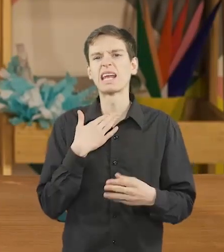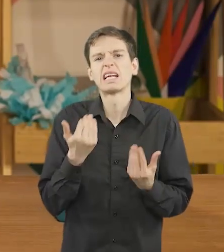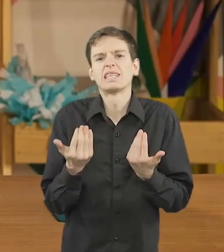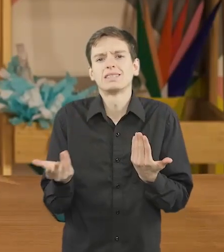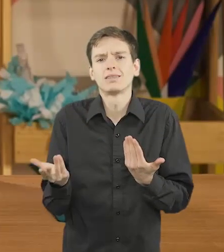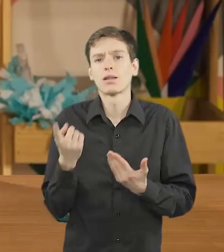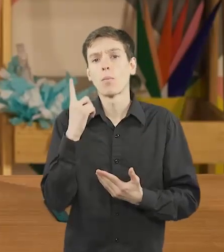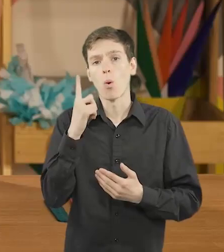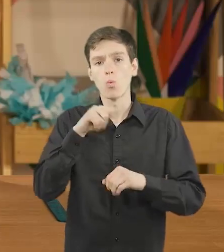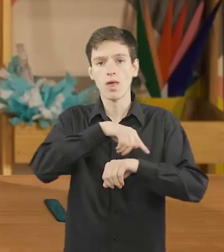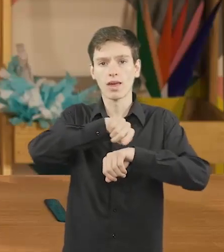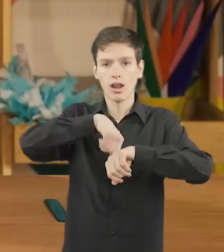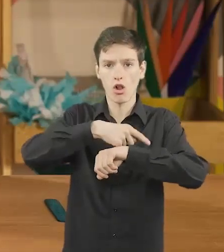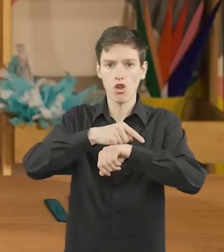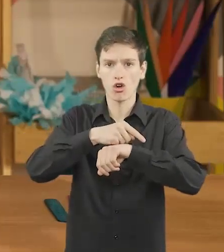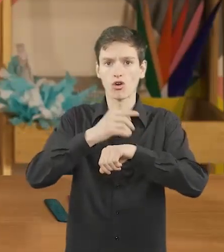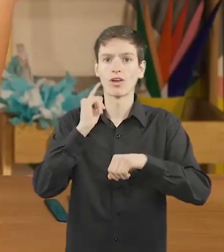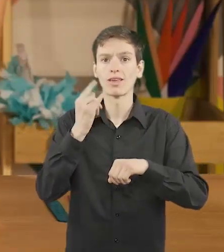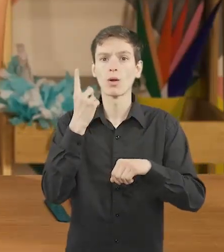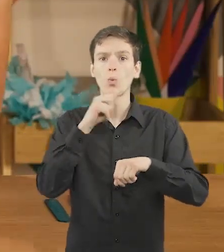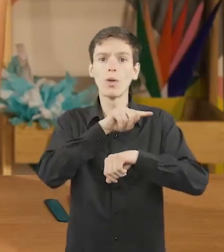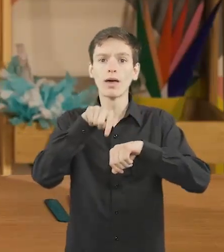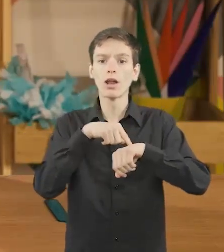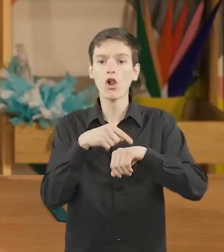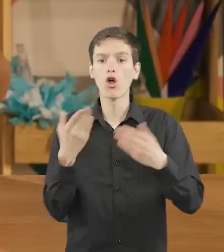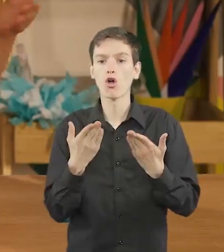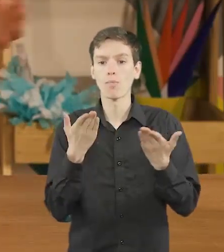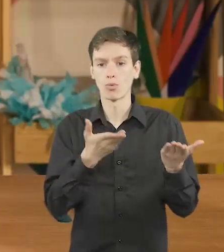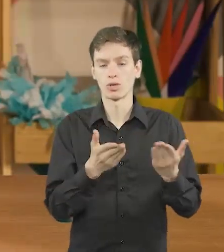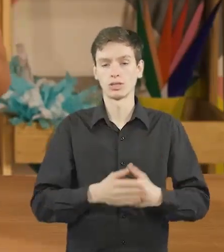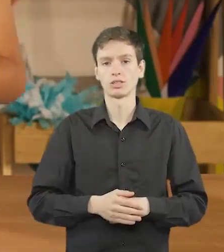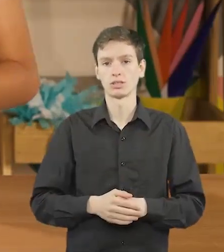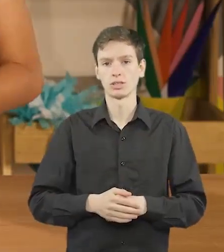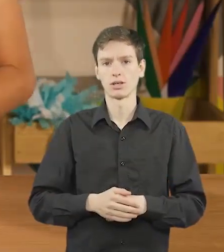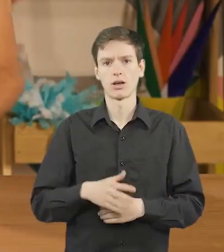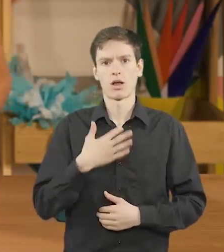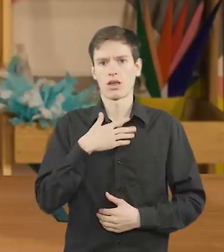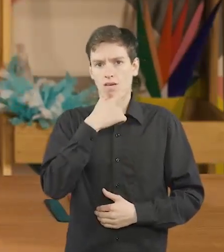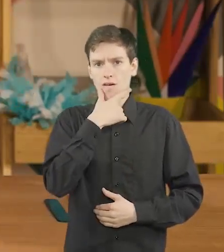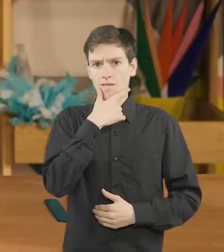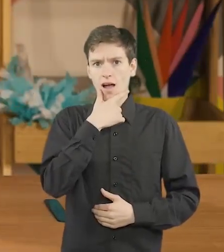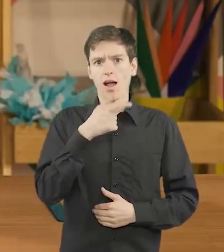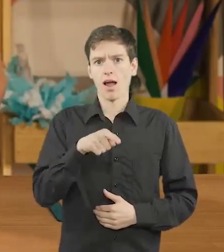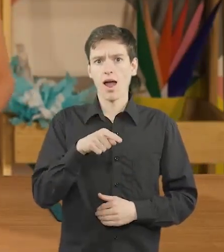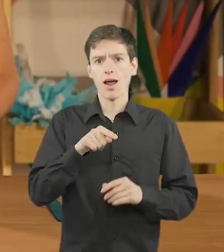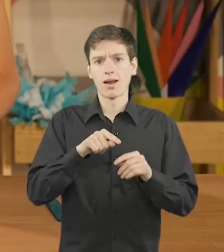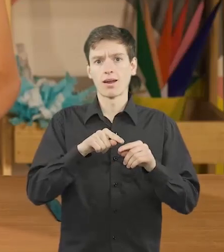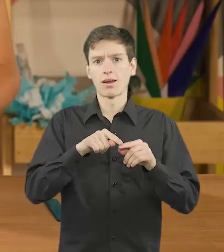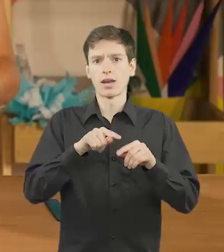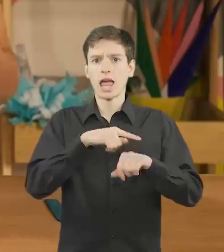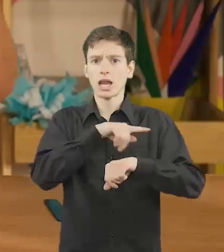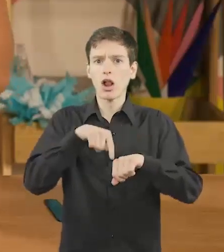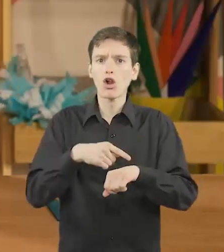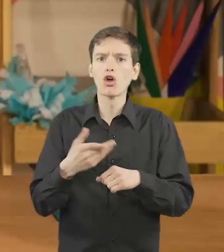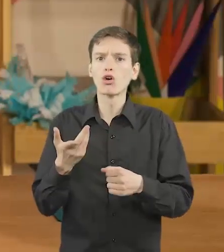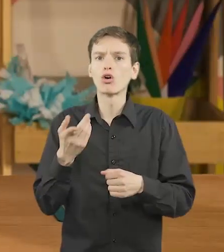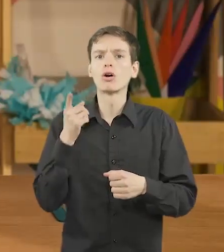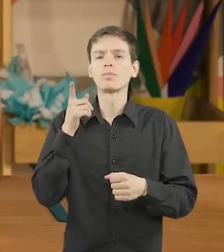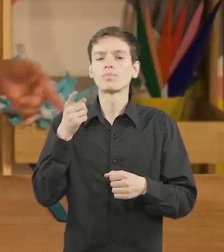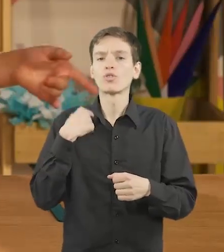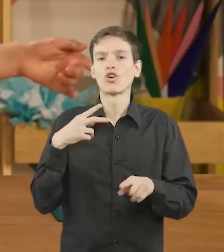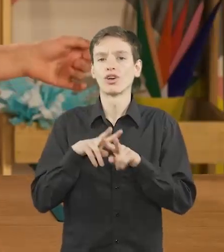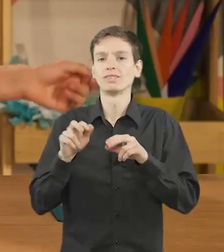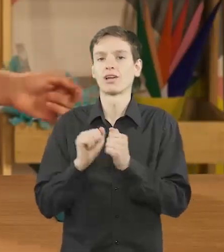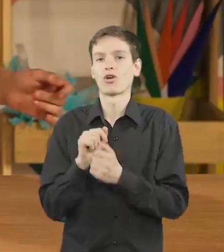necesitamos? Un reloj y un reloj como este. ¡Guau! ¡Qué bacán reloj! ¿De dónde lo sacaste? Lo hicimos con mi